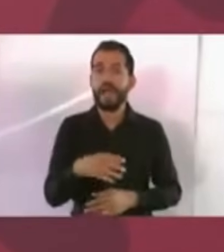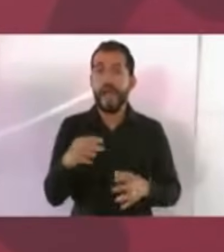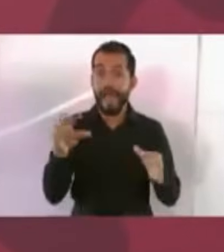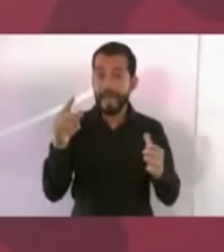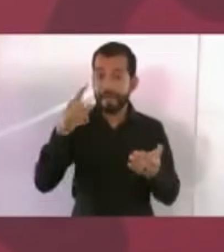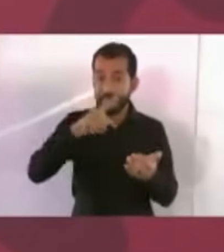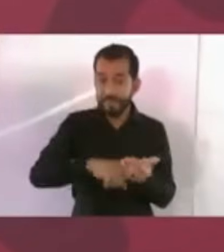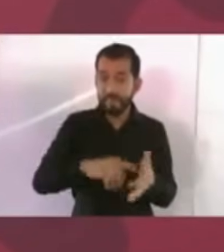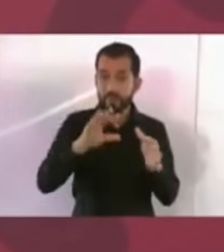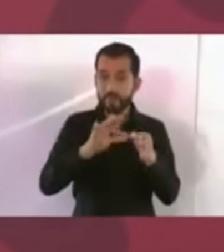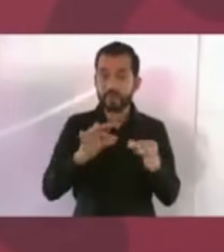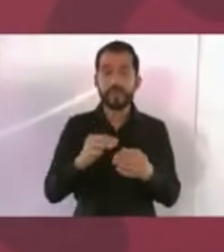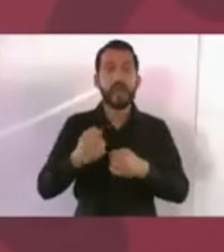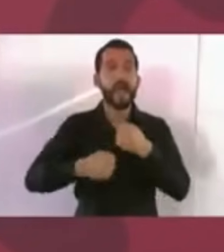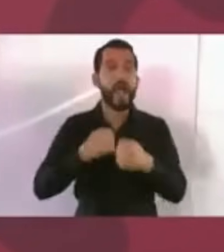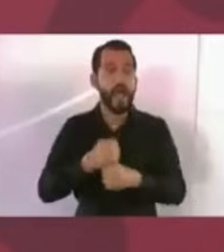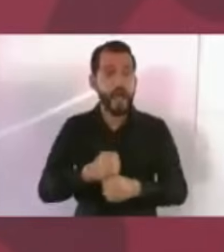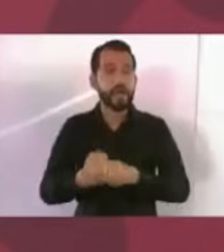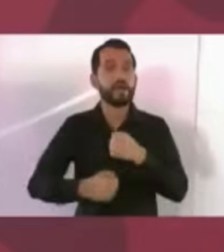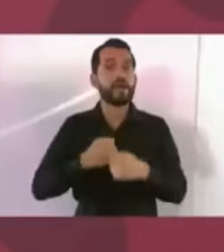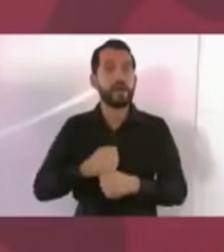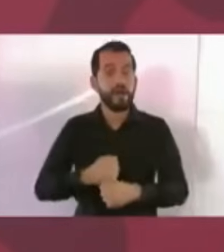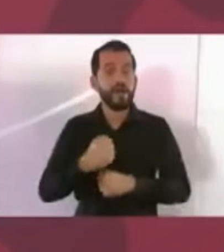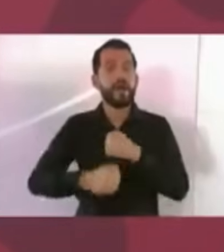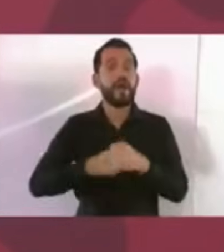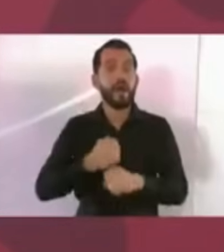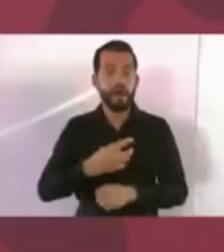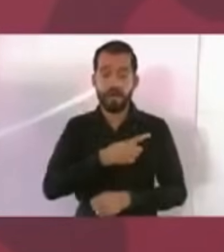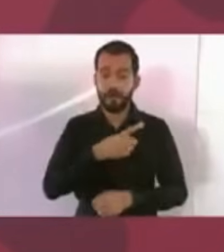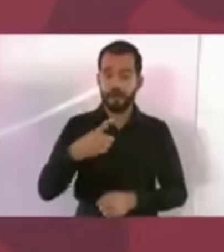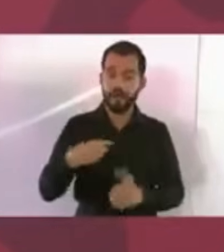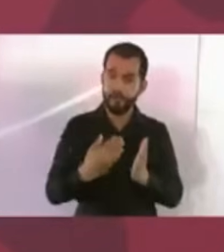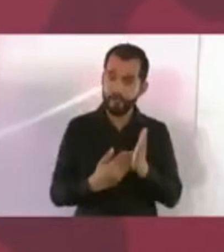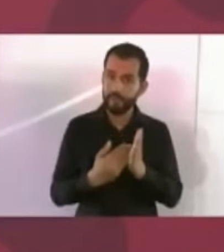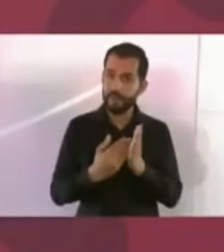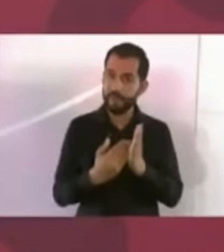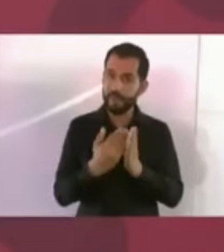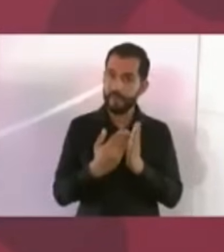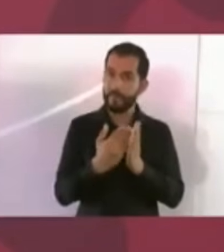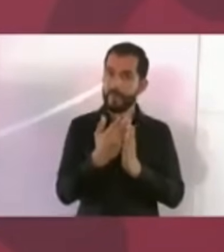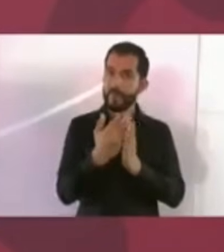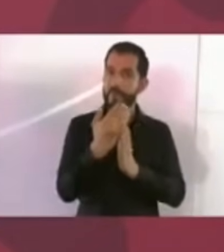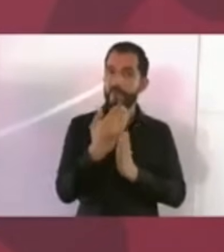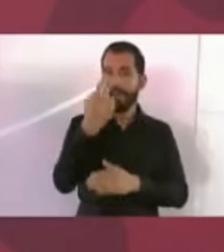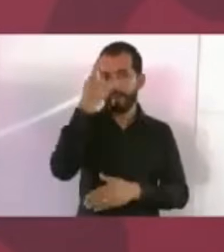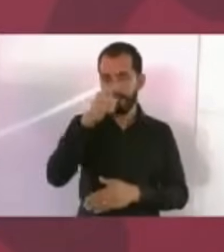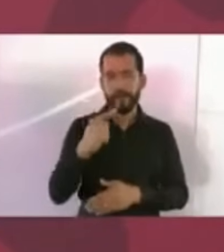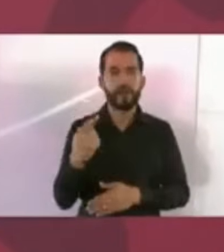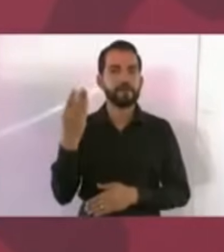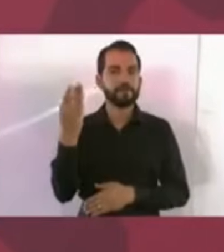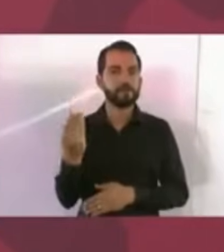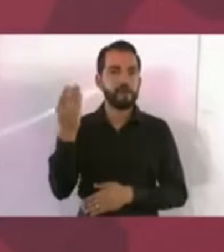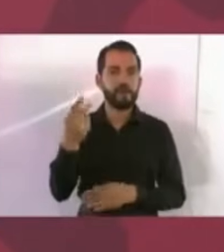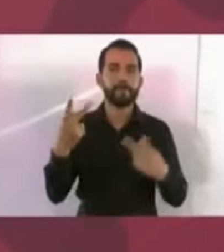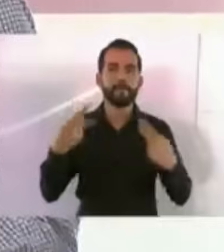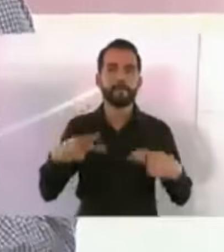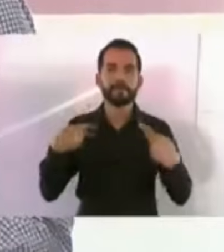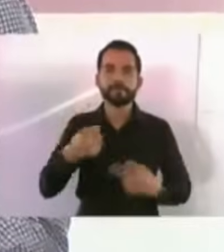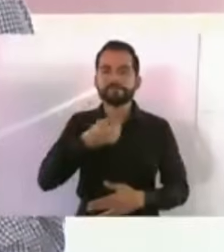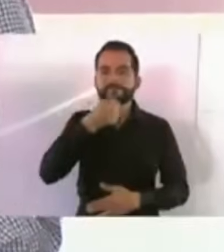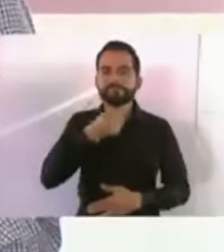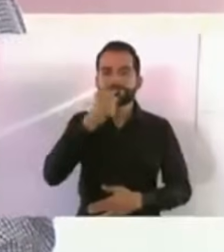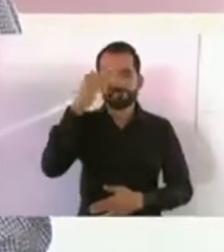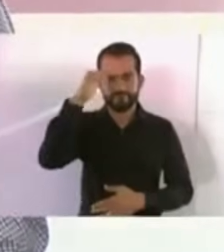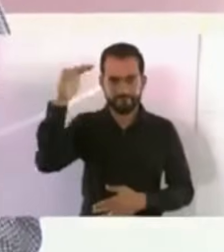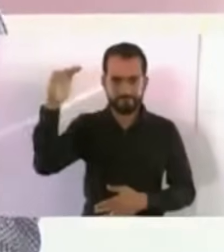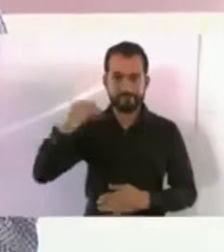establece que año con año tienen que ir aumentando el presupuesto para la pensión a los adultos mayores.